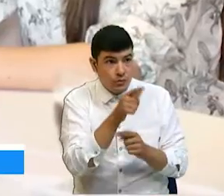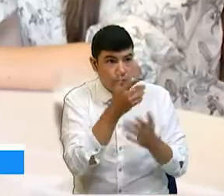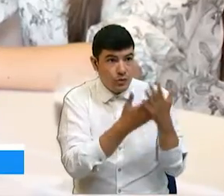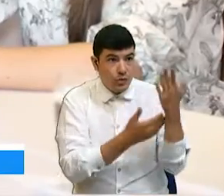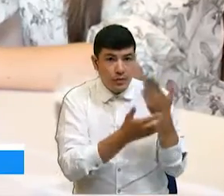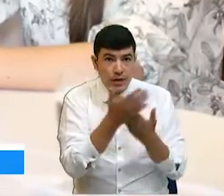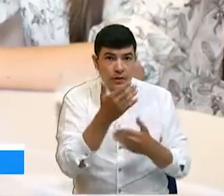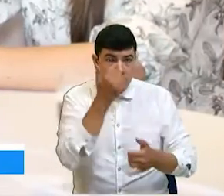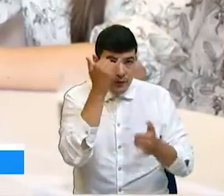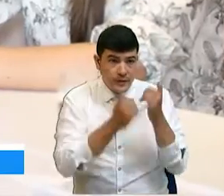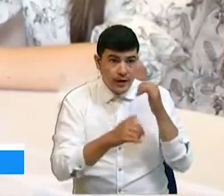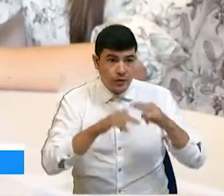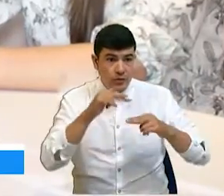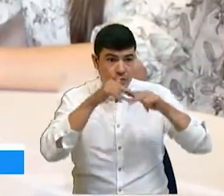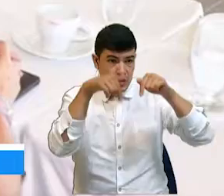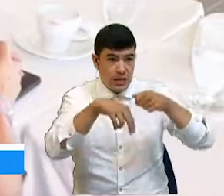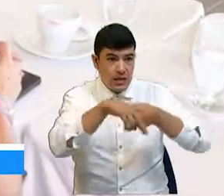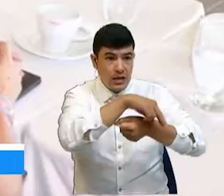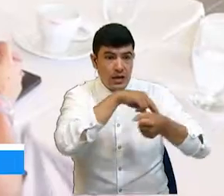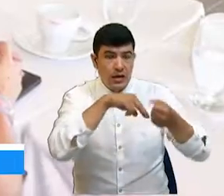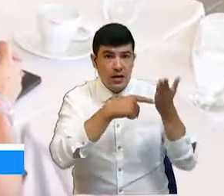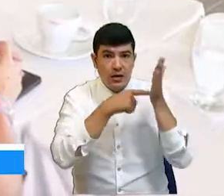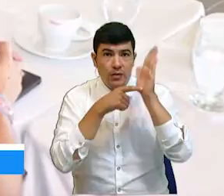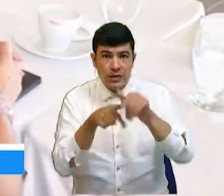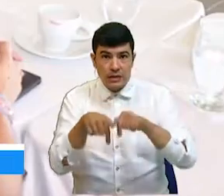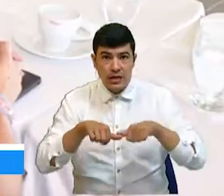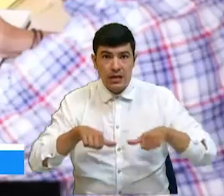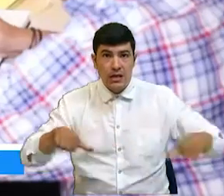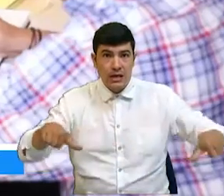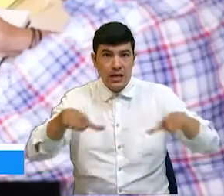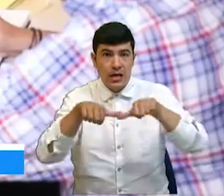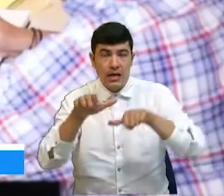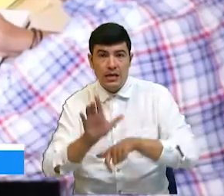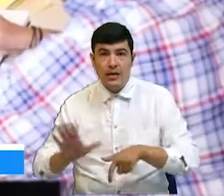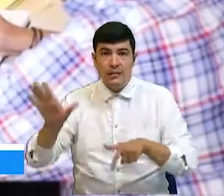construido desde las regiones será presentado a la Asamblea Departamental para su aprobación.